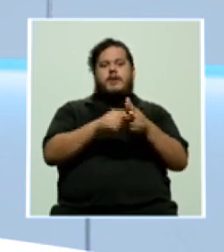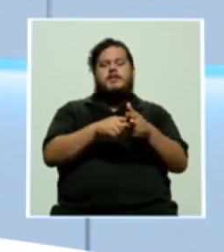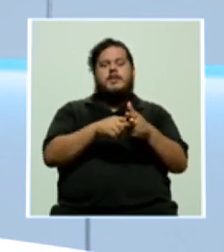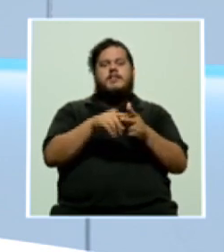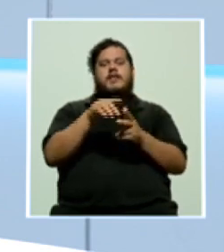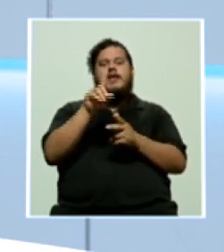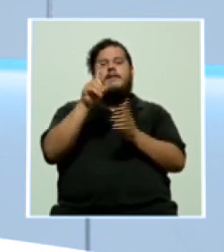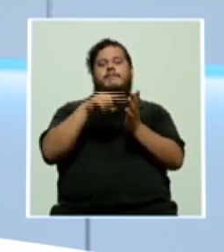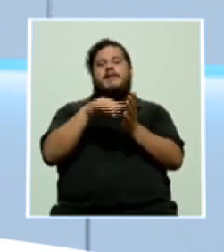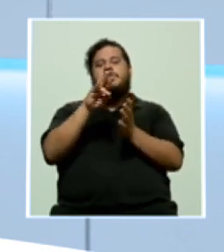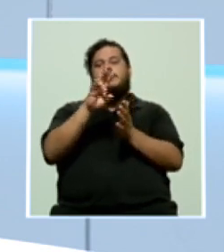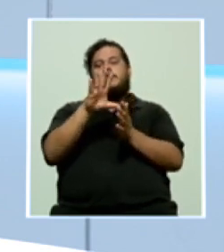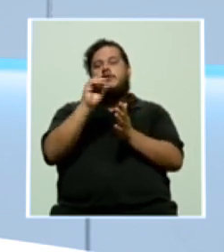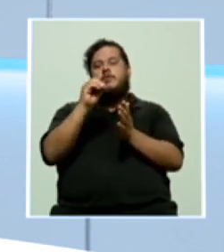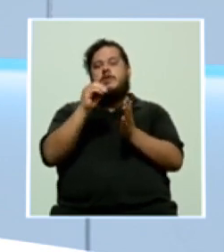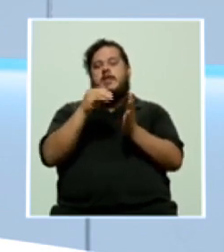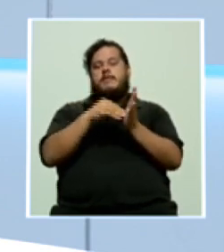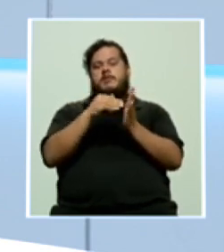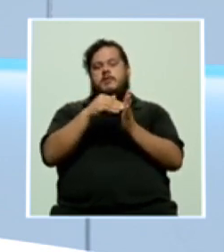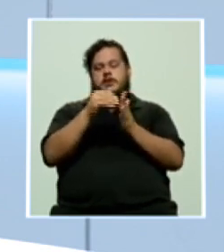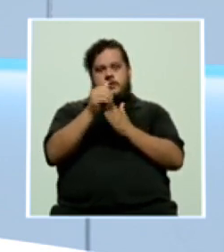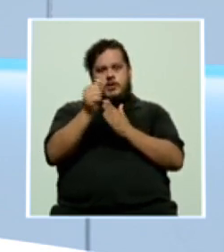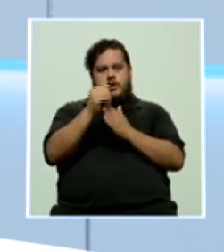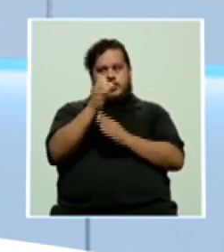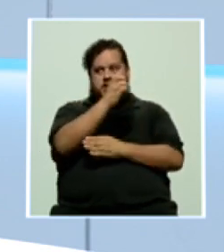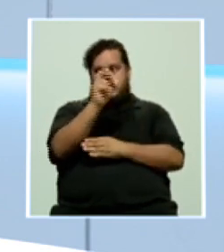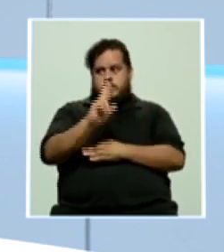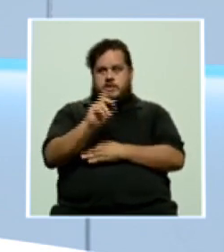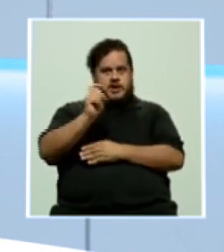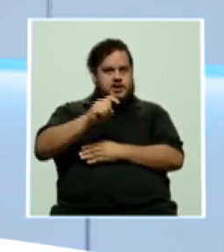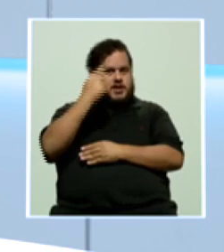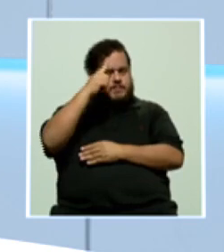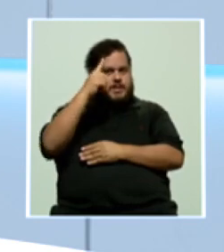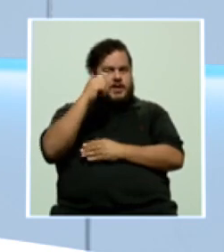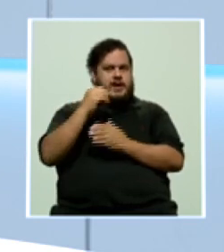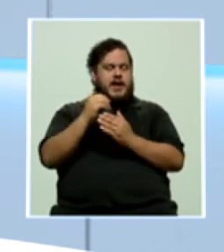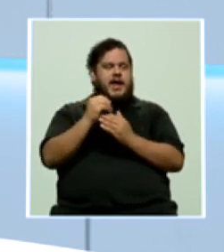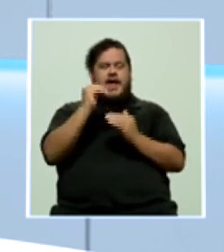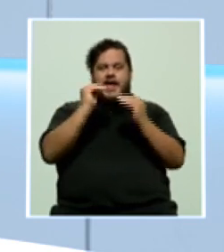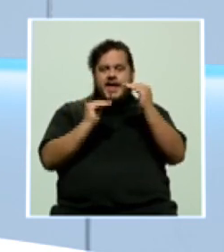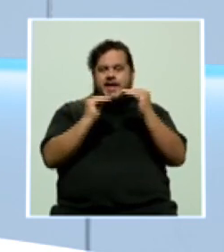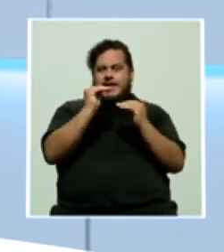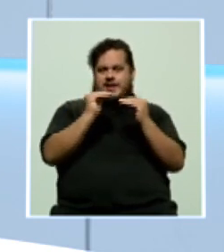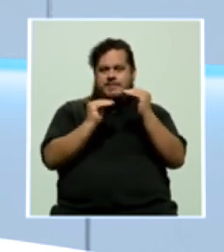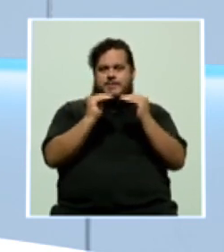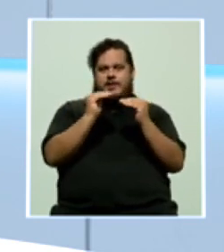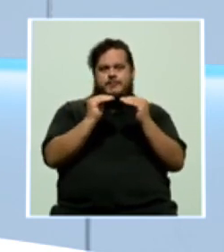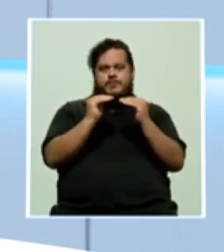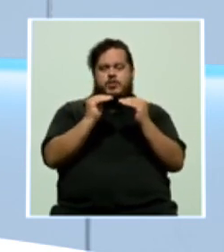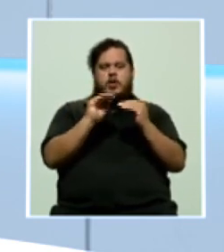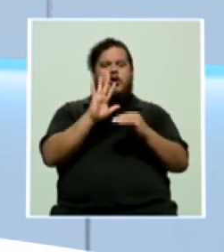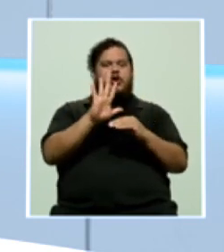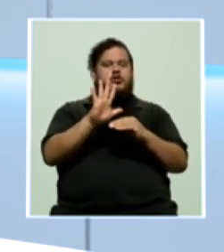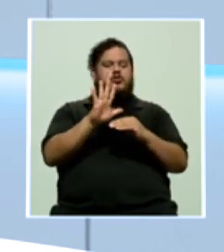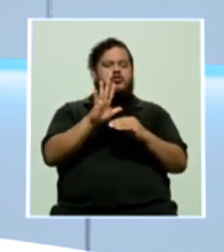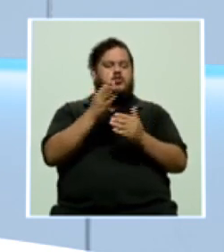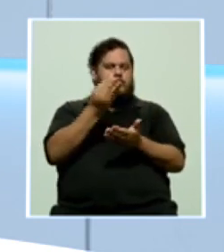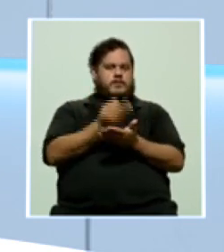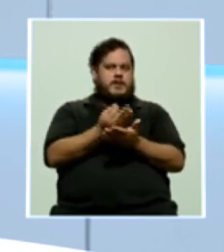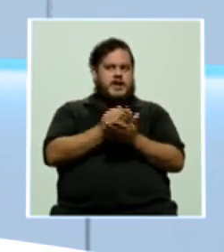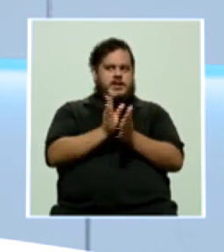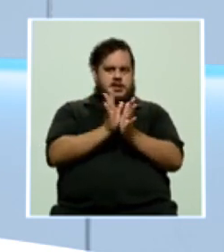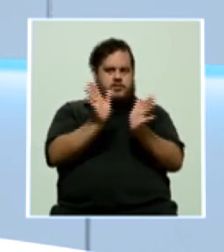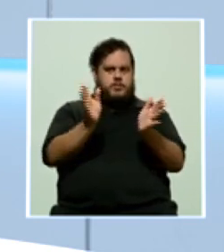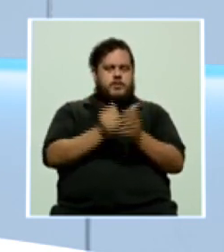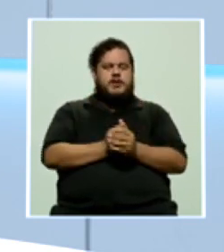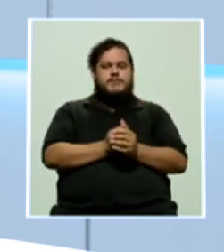1.750 millones de dólares que Costa Rica necesita para equilibrar sus finanzas públicas.